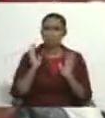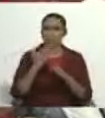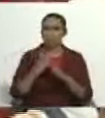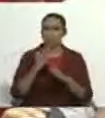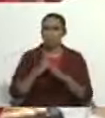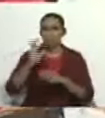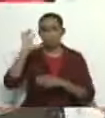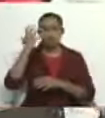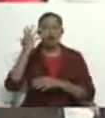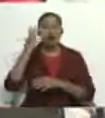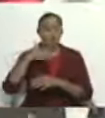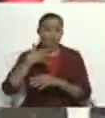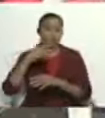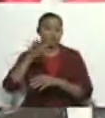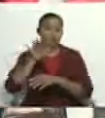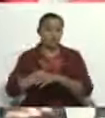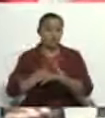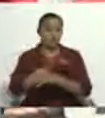dermatitis.